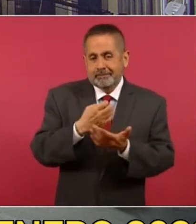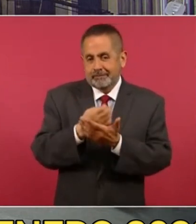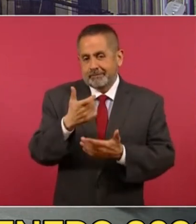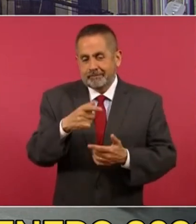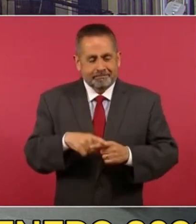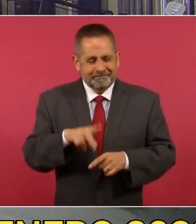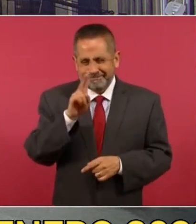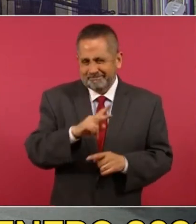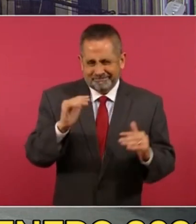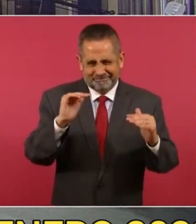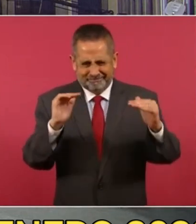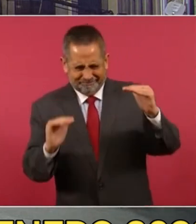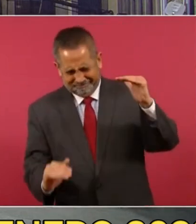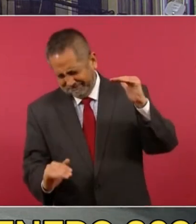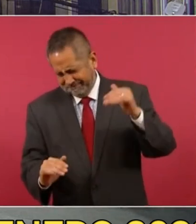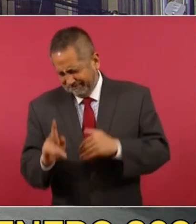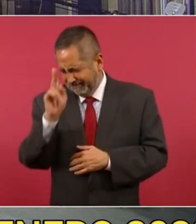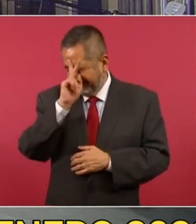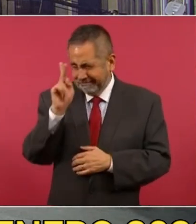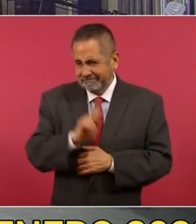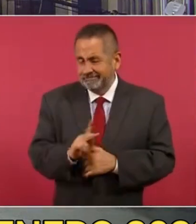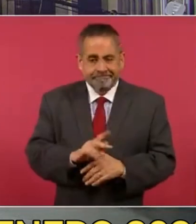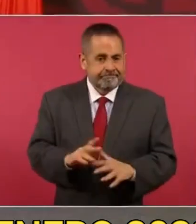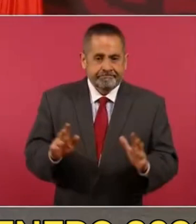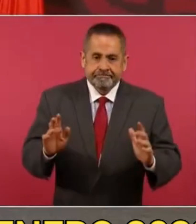esta monstruosa desigualdad,